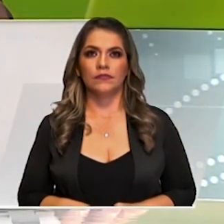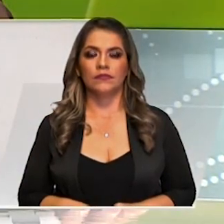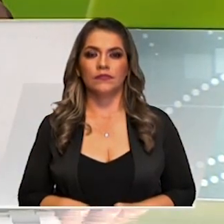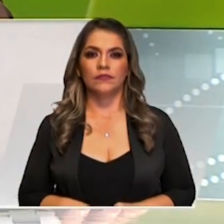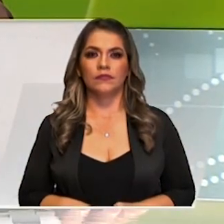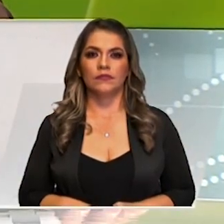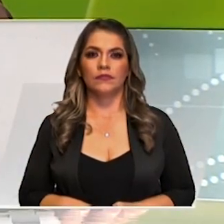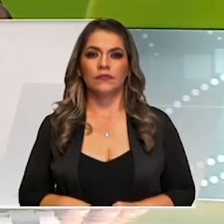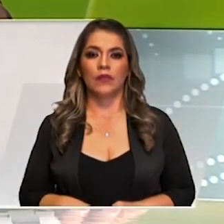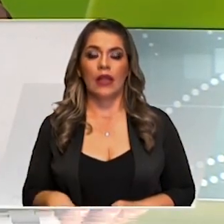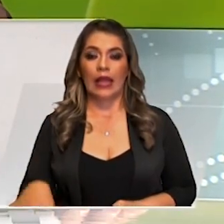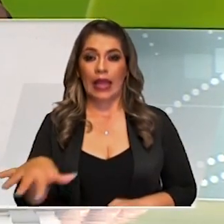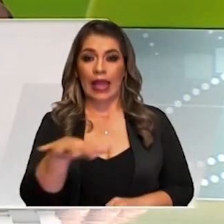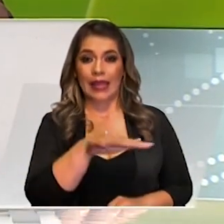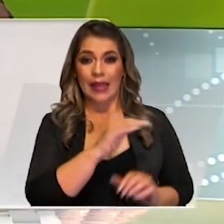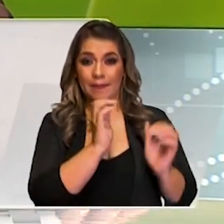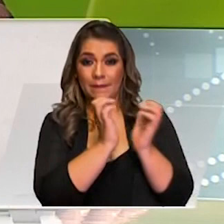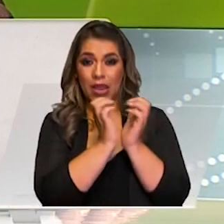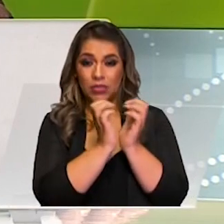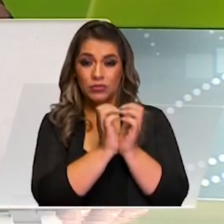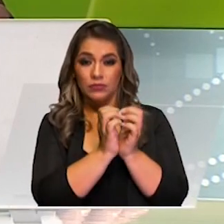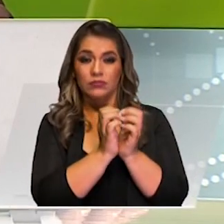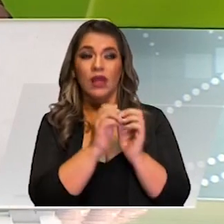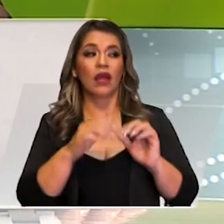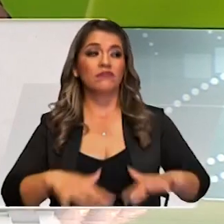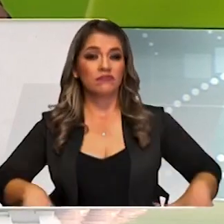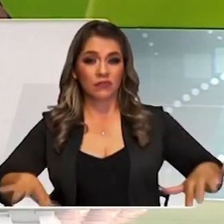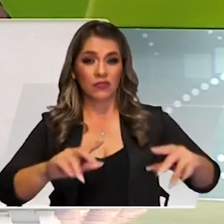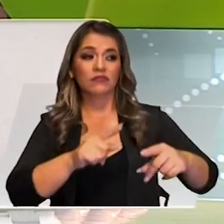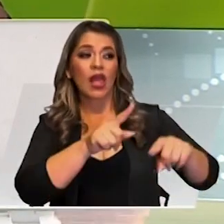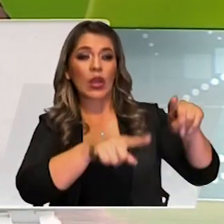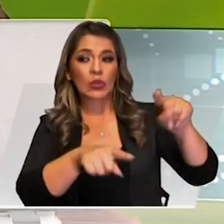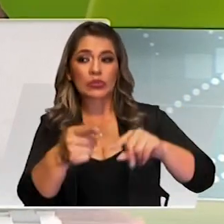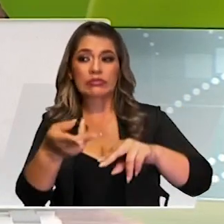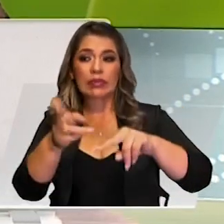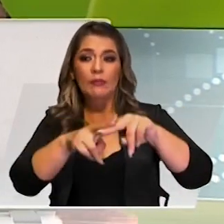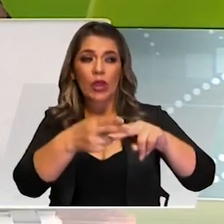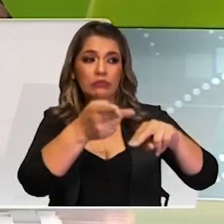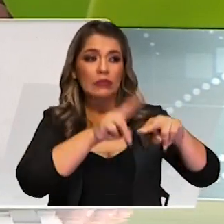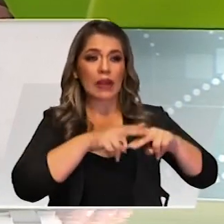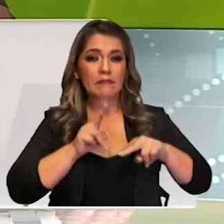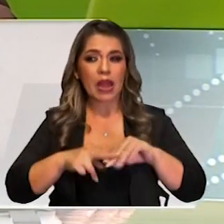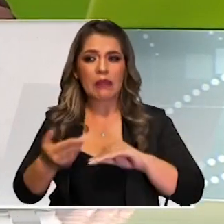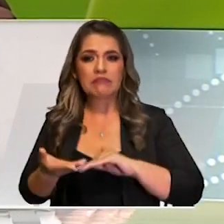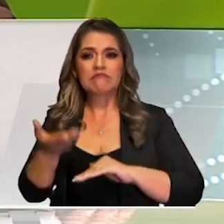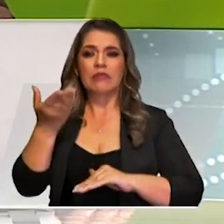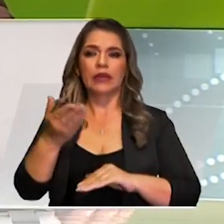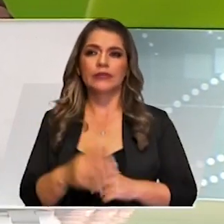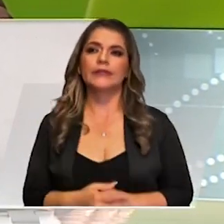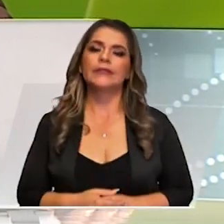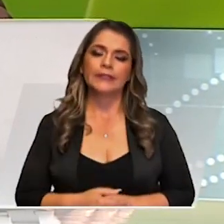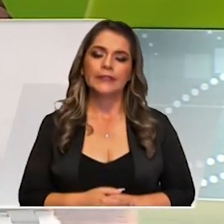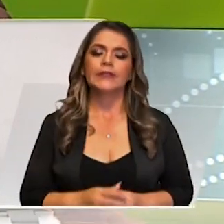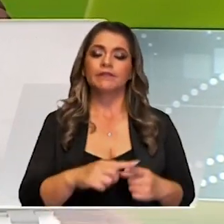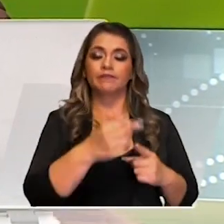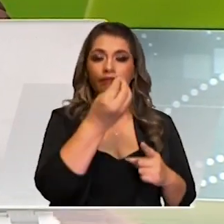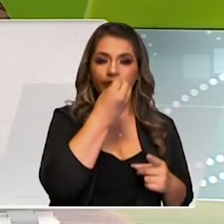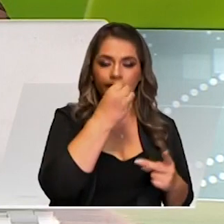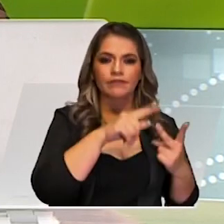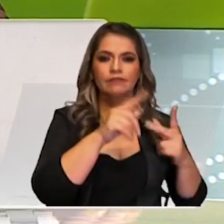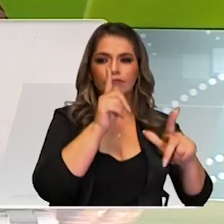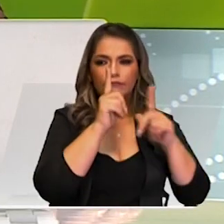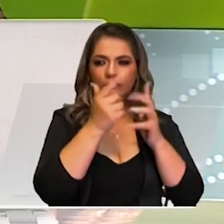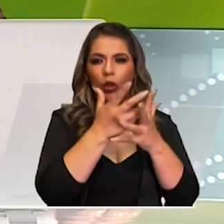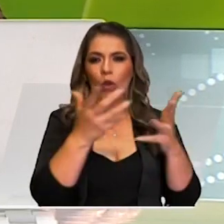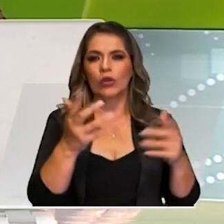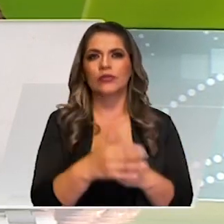En el aumento del costo de vida del mes de mayo incidieron alimentos, bebidas no alcohólicas y restaurantes, entre otros. De acuerdo con el gobierno, los bloqueos